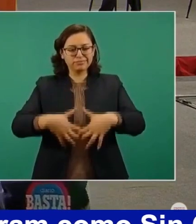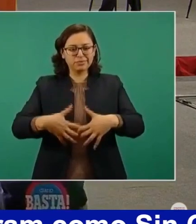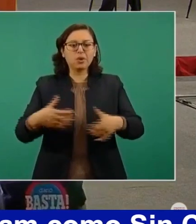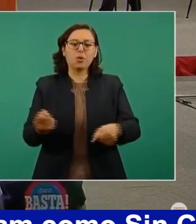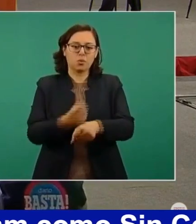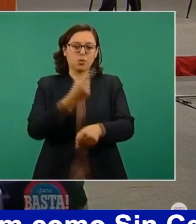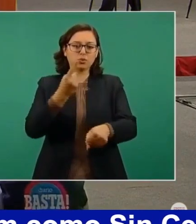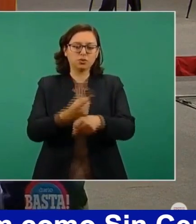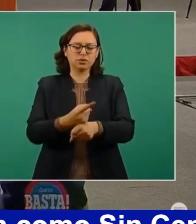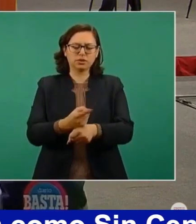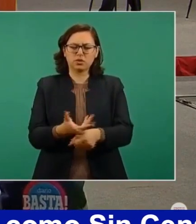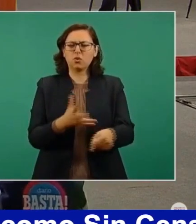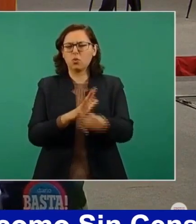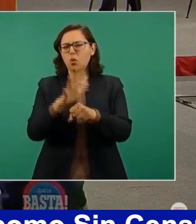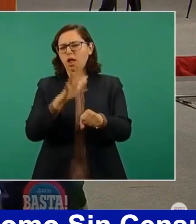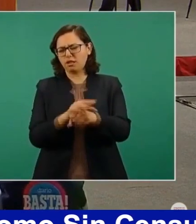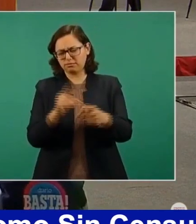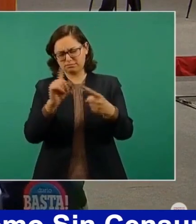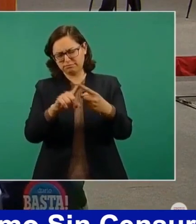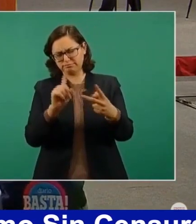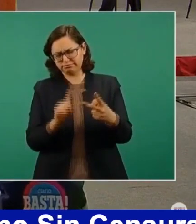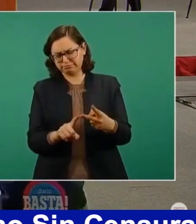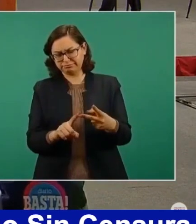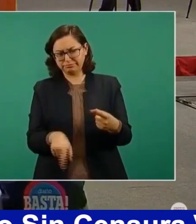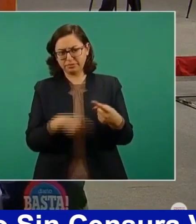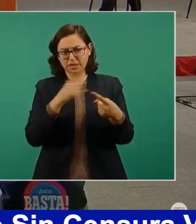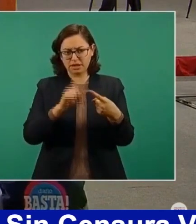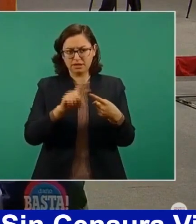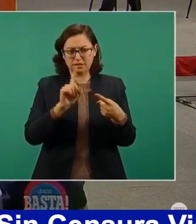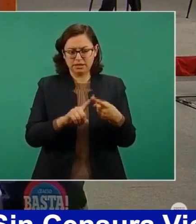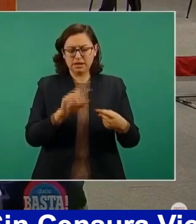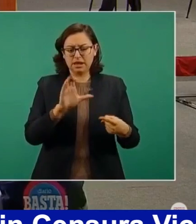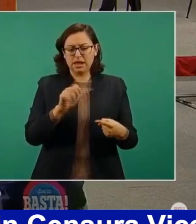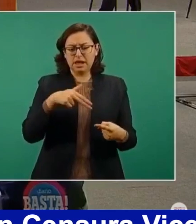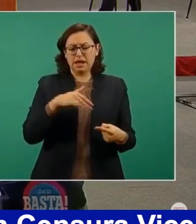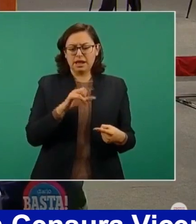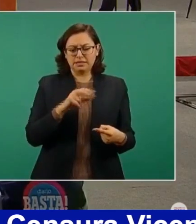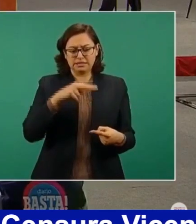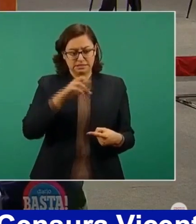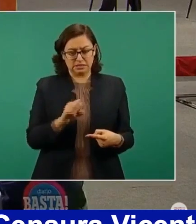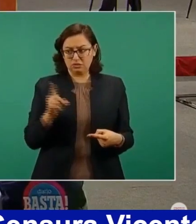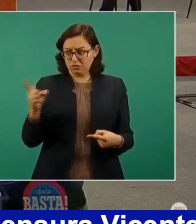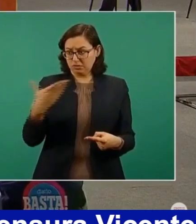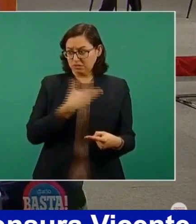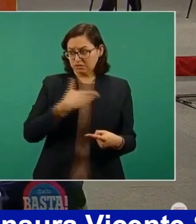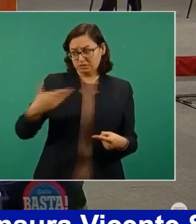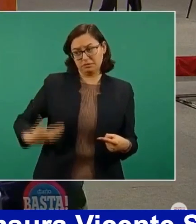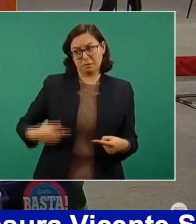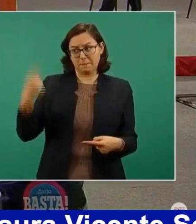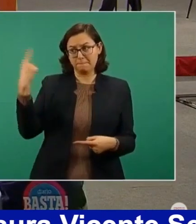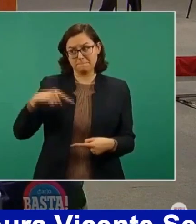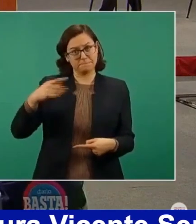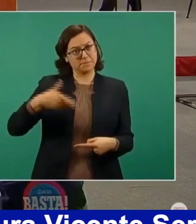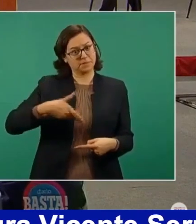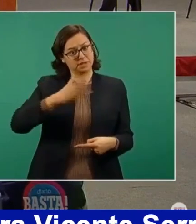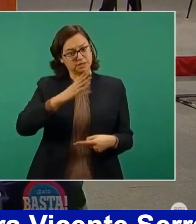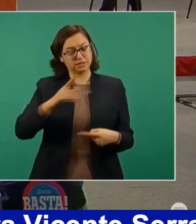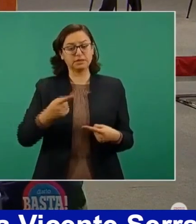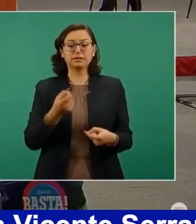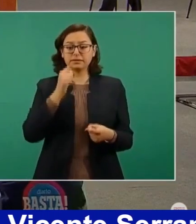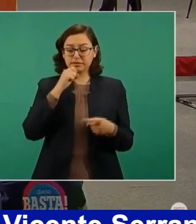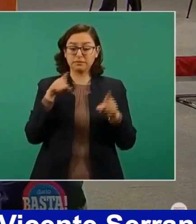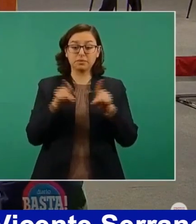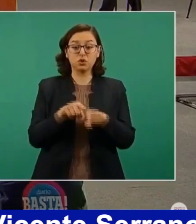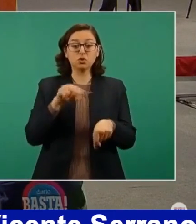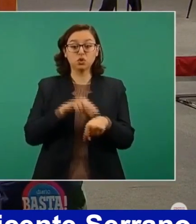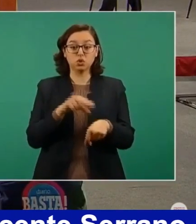¿Cuáles fueron esos 2 procesos? El de CanSino, por instrucción del señor presidente de la República, y debo decir el doctor Alcocer, que